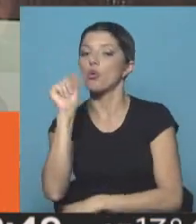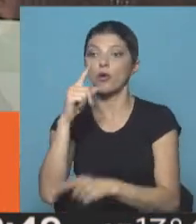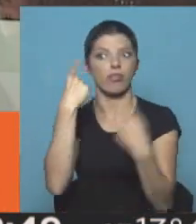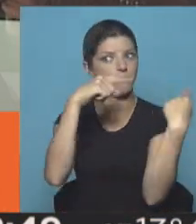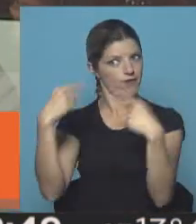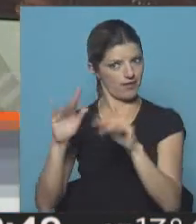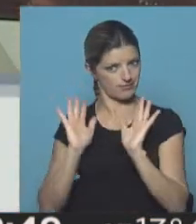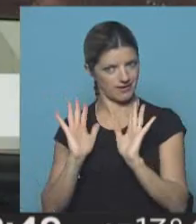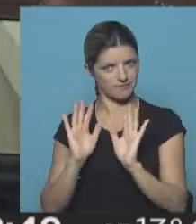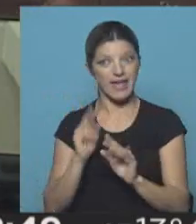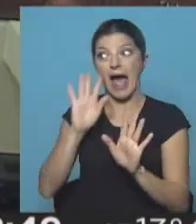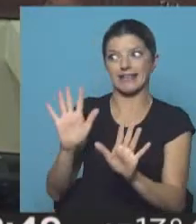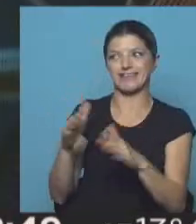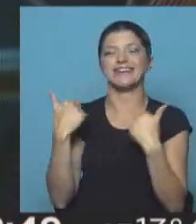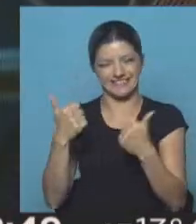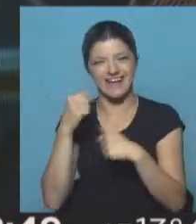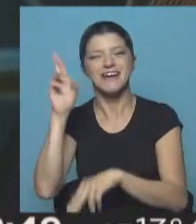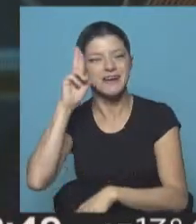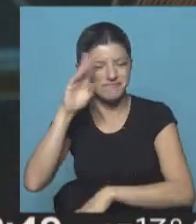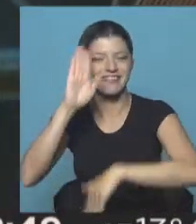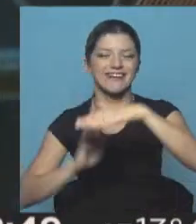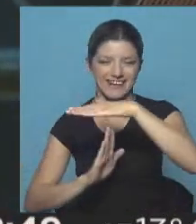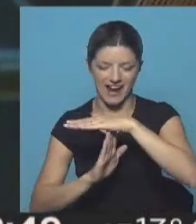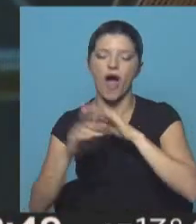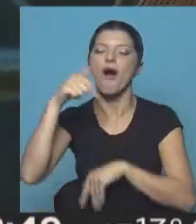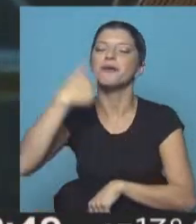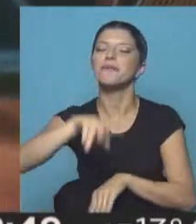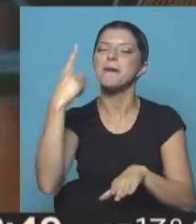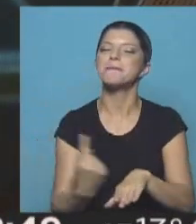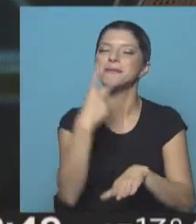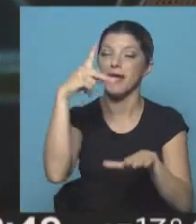Atención, respeto su liderazgo. Nosotros nos estamos yendo a la primera pausa con Félix.